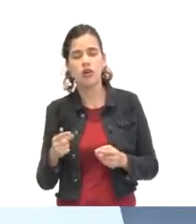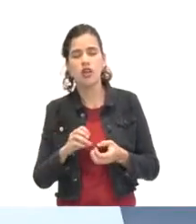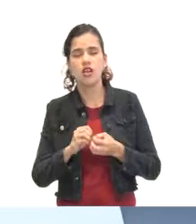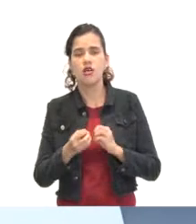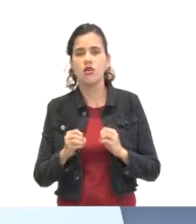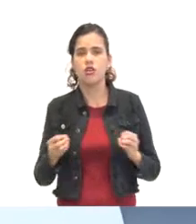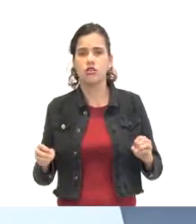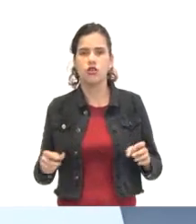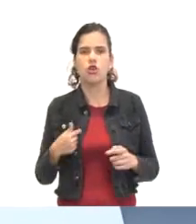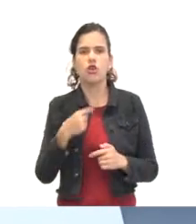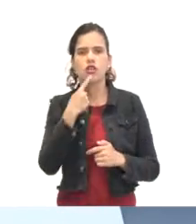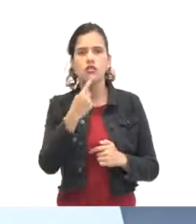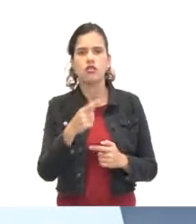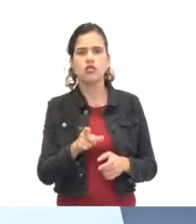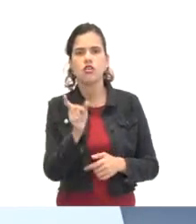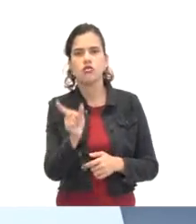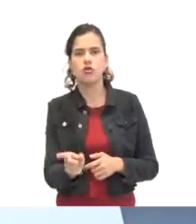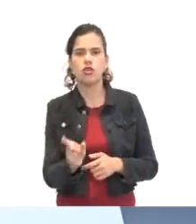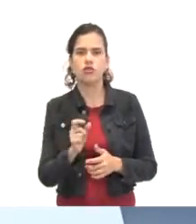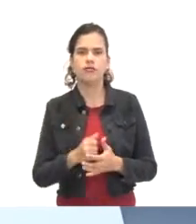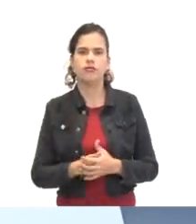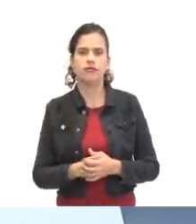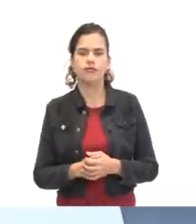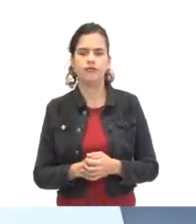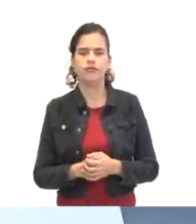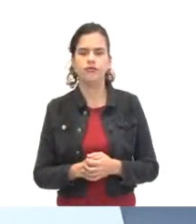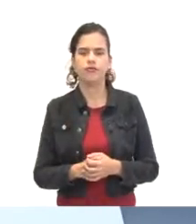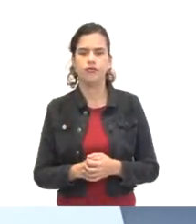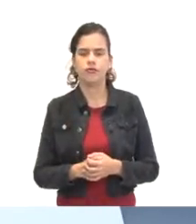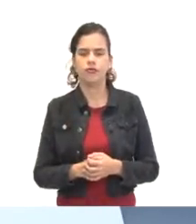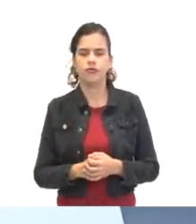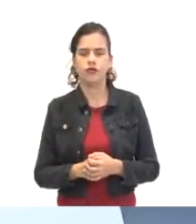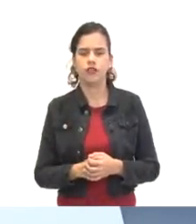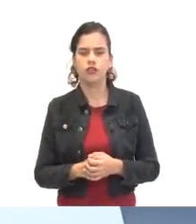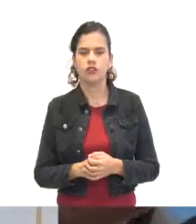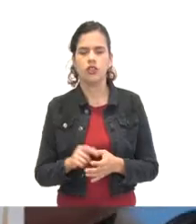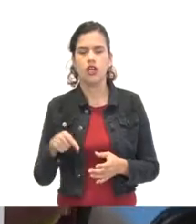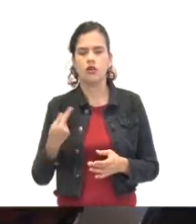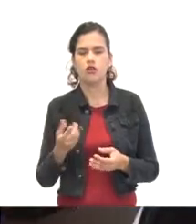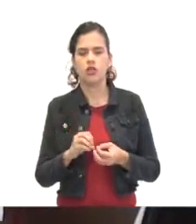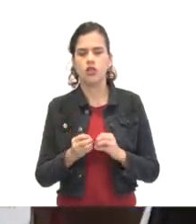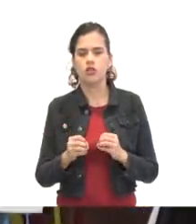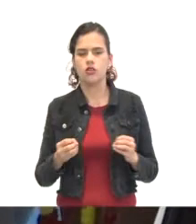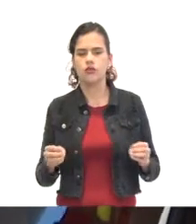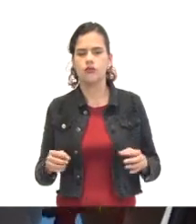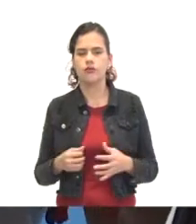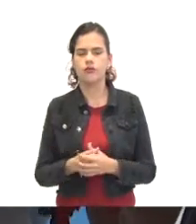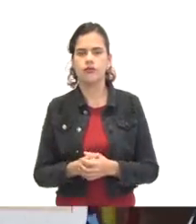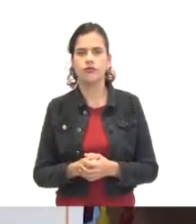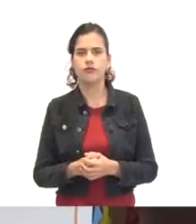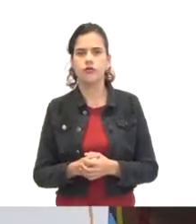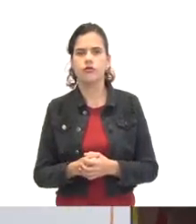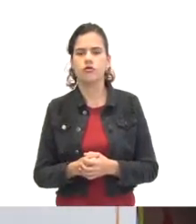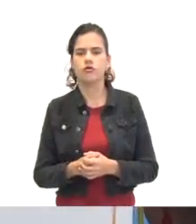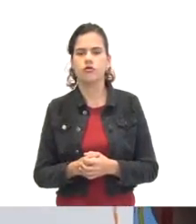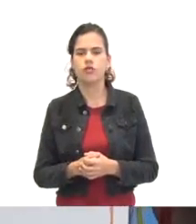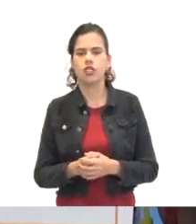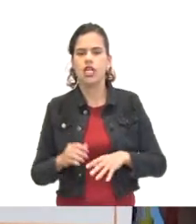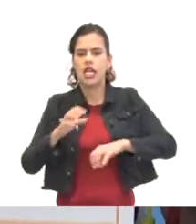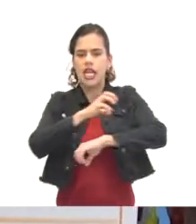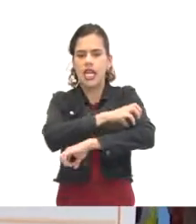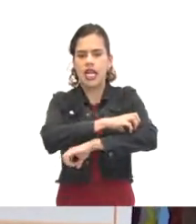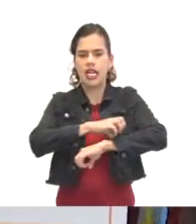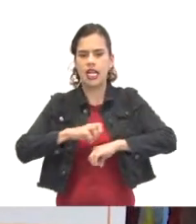es lo que se dice del sujeto. Del sujeto. En la siguiente oración. La siguiente oración dice: